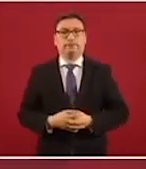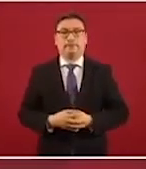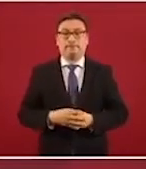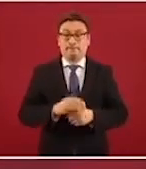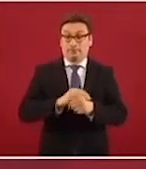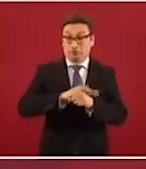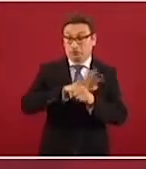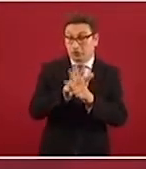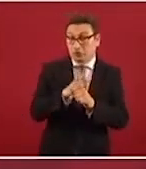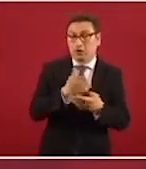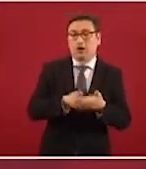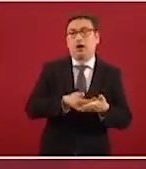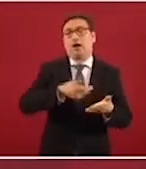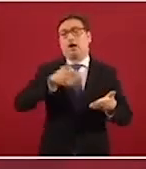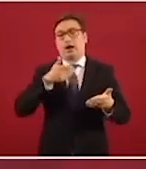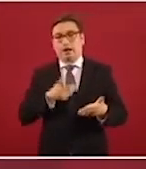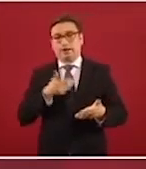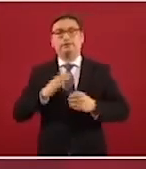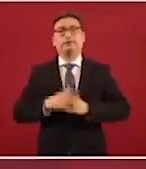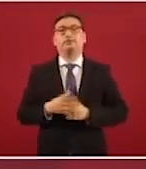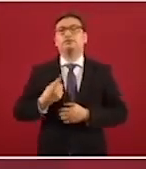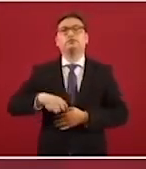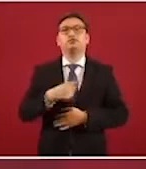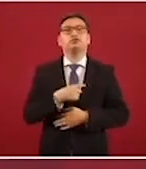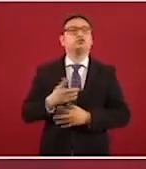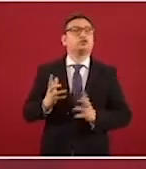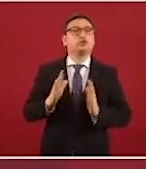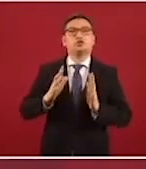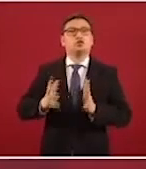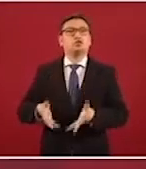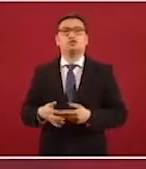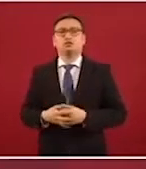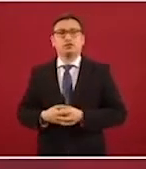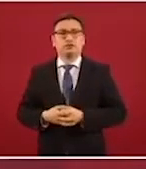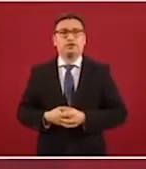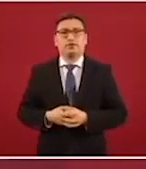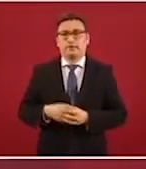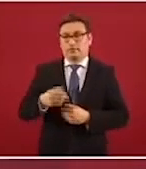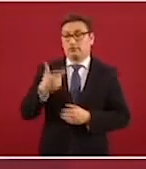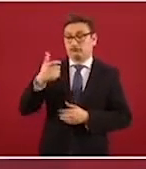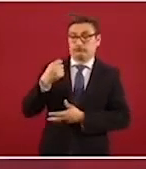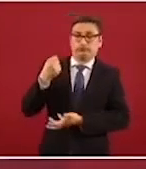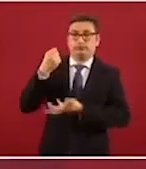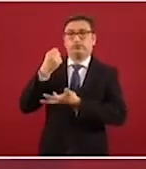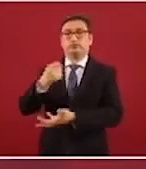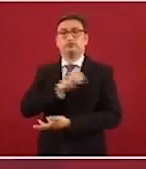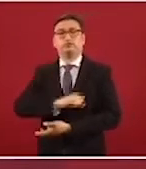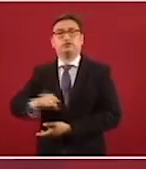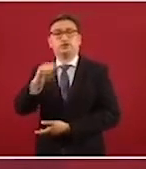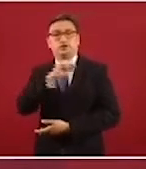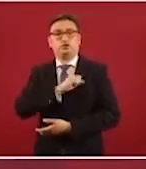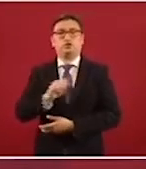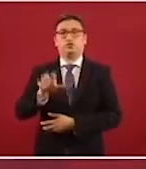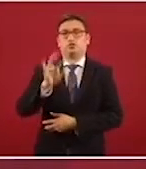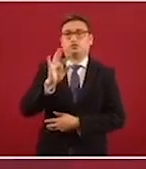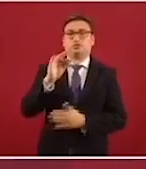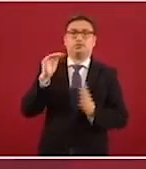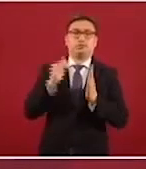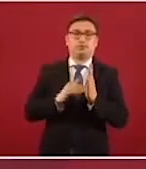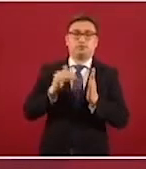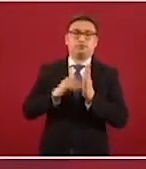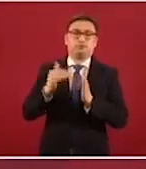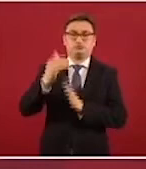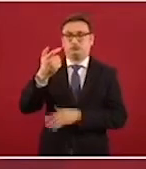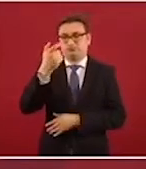Antes del coronavirus, ya habíamos ordenado aumentar el presupuesto de salud en 40 mil millones de pesos.